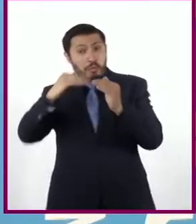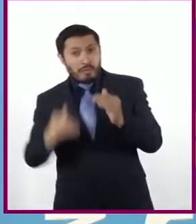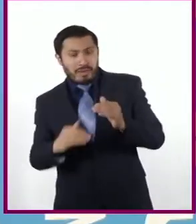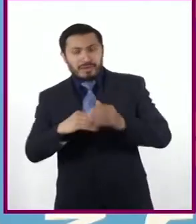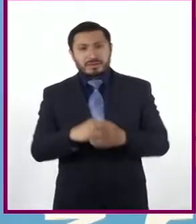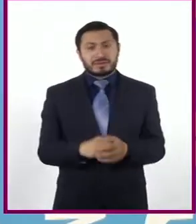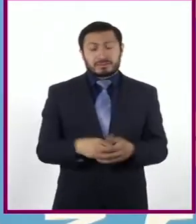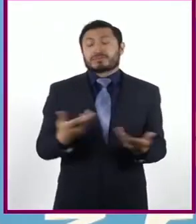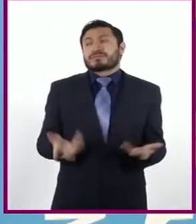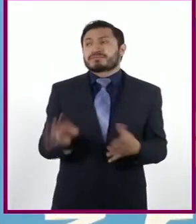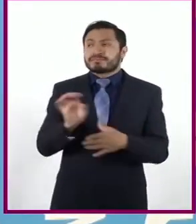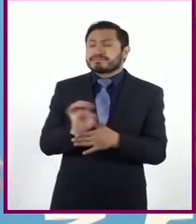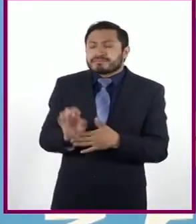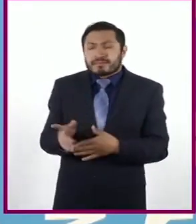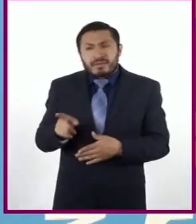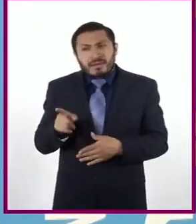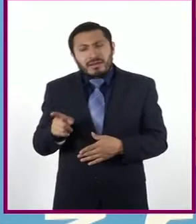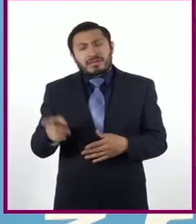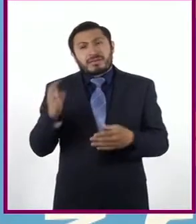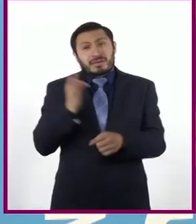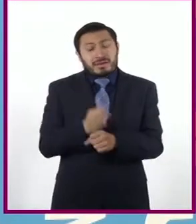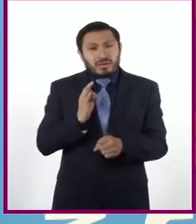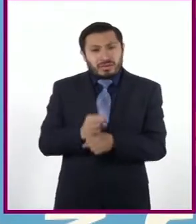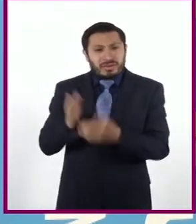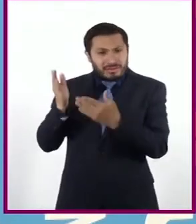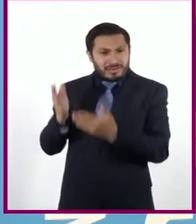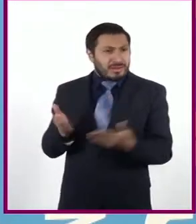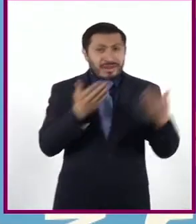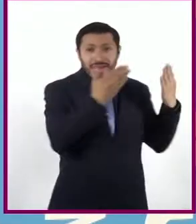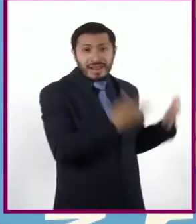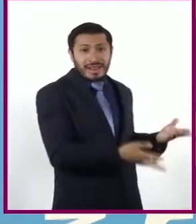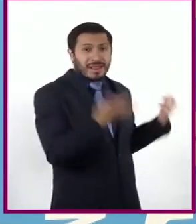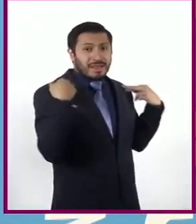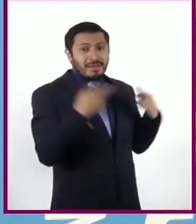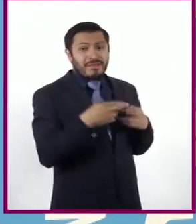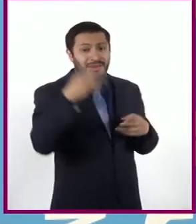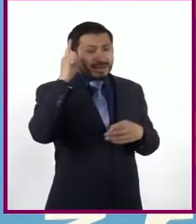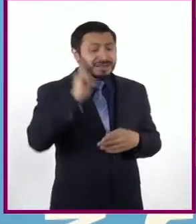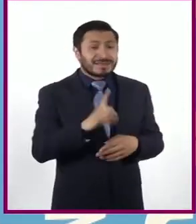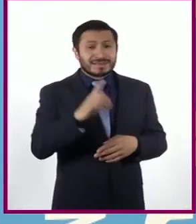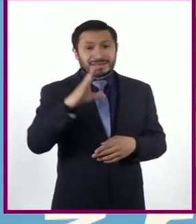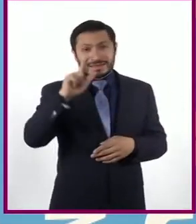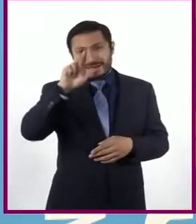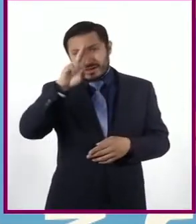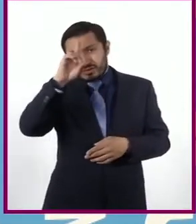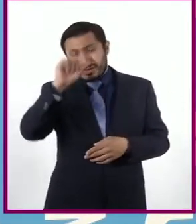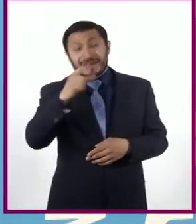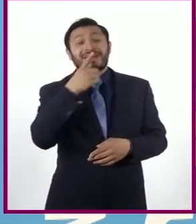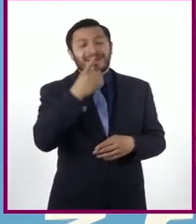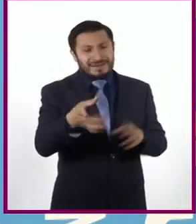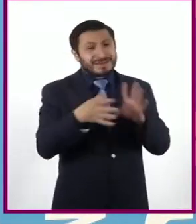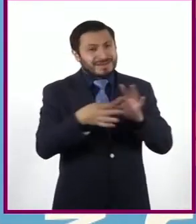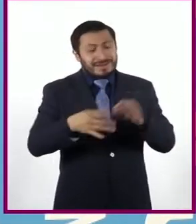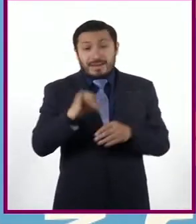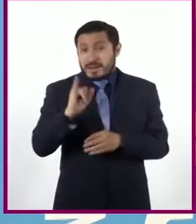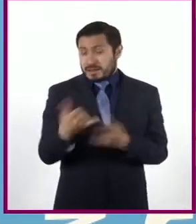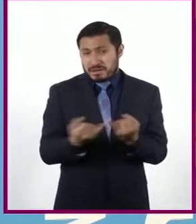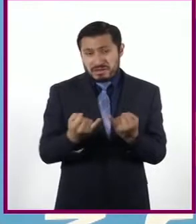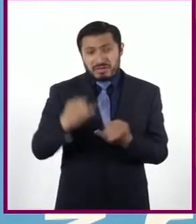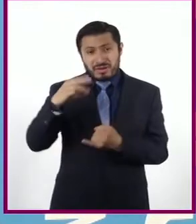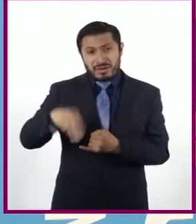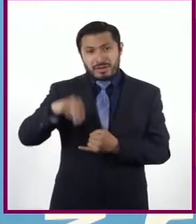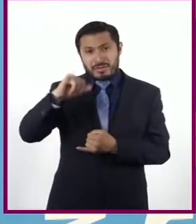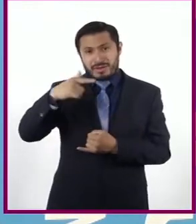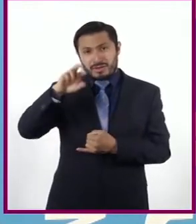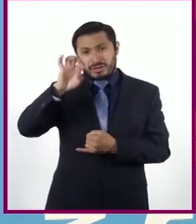Entonces, de acuerdo con lo que acaba de explicar la maestra Claudia y como lo señala Miguel, ciudadanía es